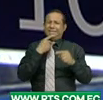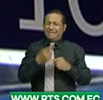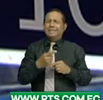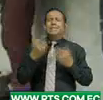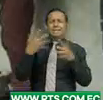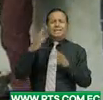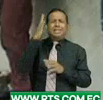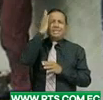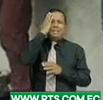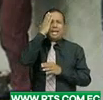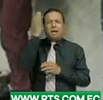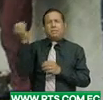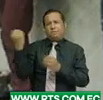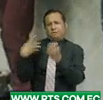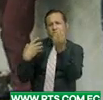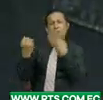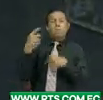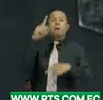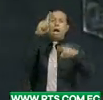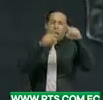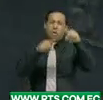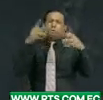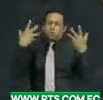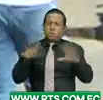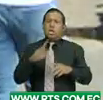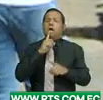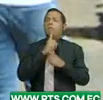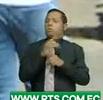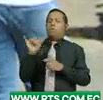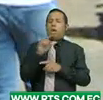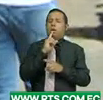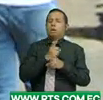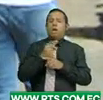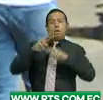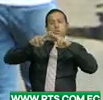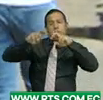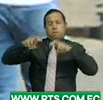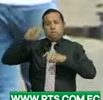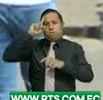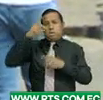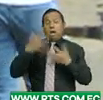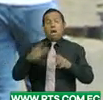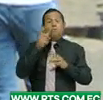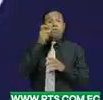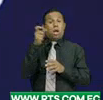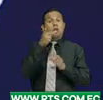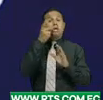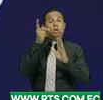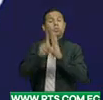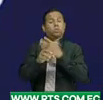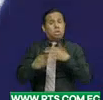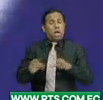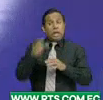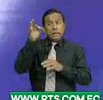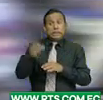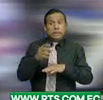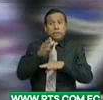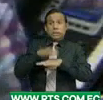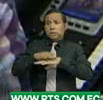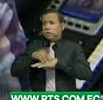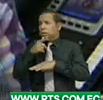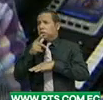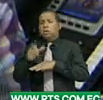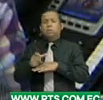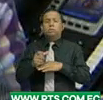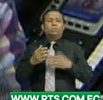del año pasado está abierta una investigación en fiscalía, aunque todavía no se identifican responsables.